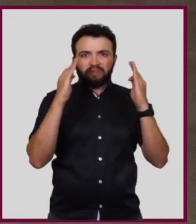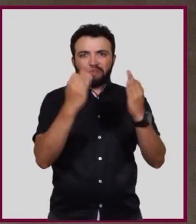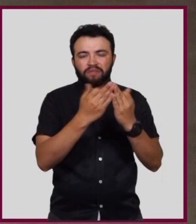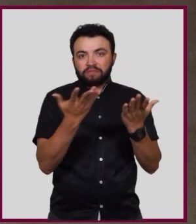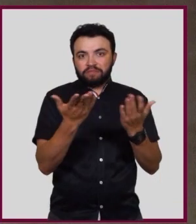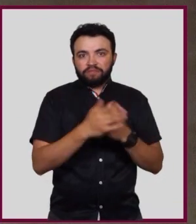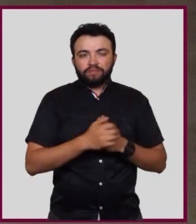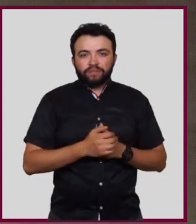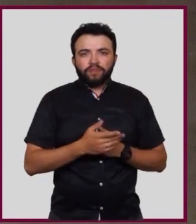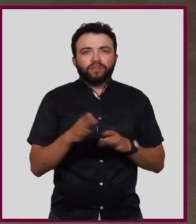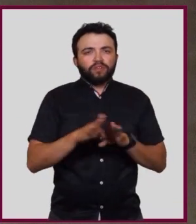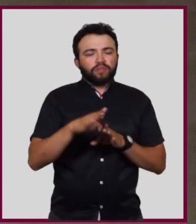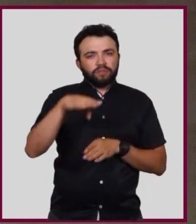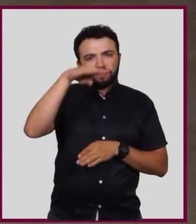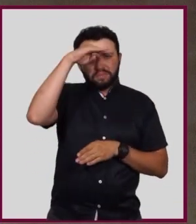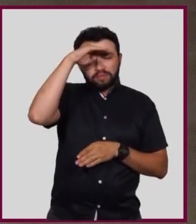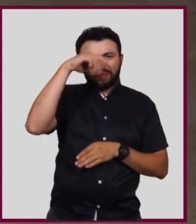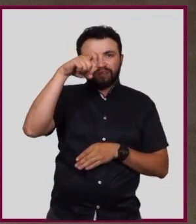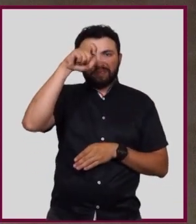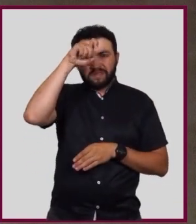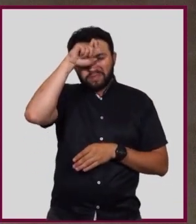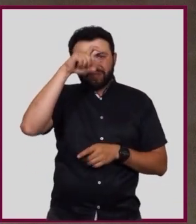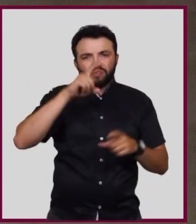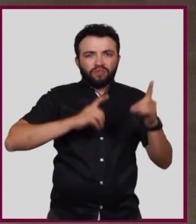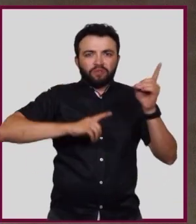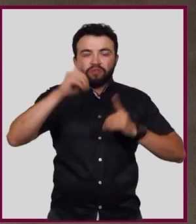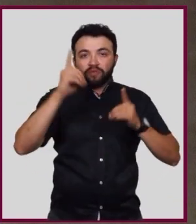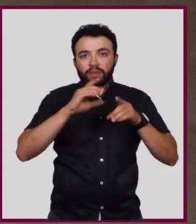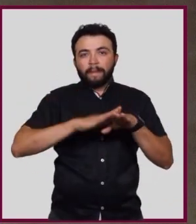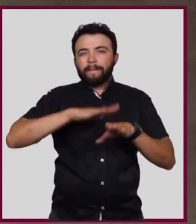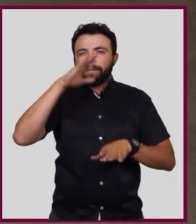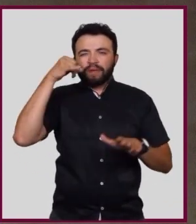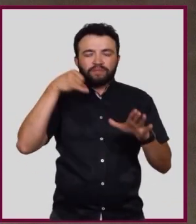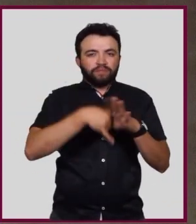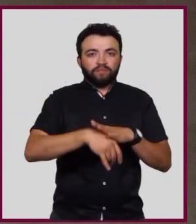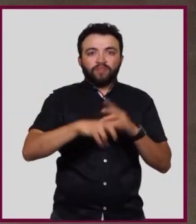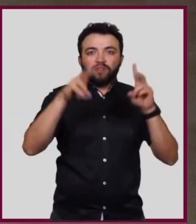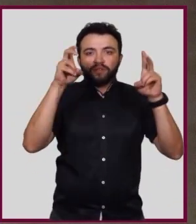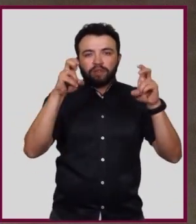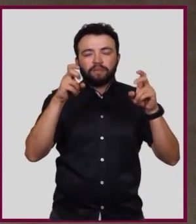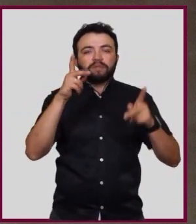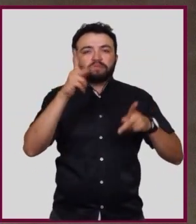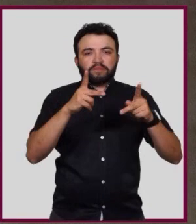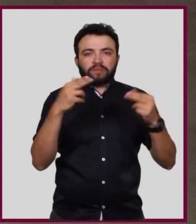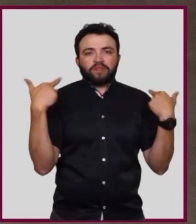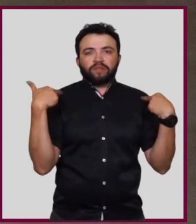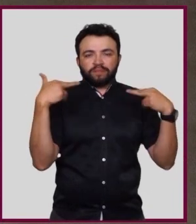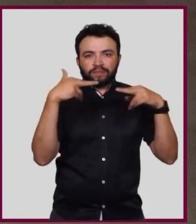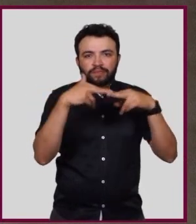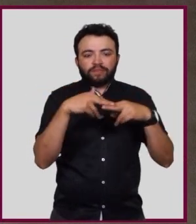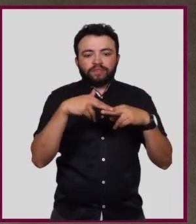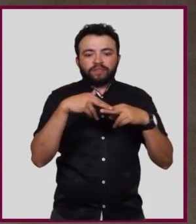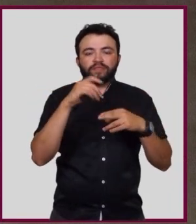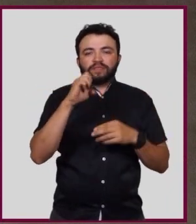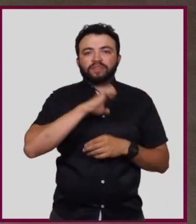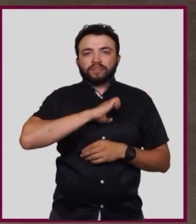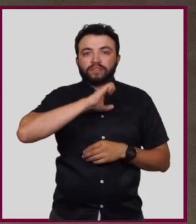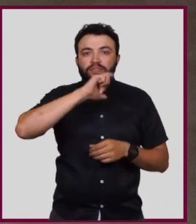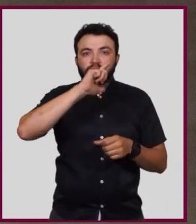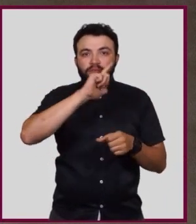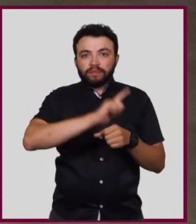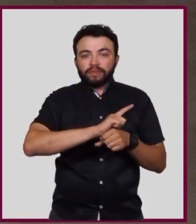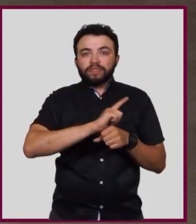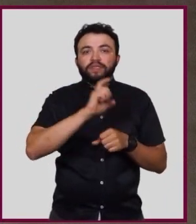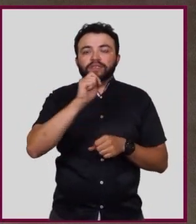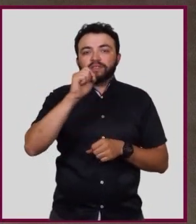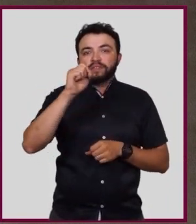la incógnita y conocer más acerca del tema, vamos a platicar con la doctora Anne Cyphers, quien es especialista en la cultura olmeca y